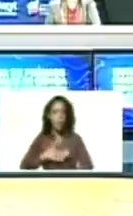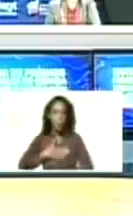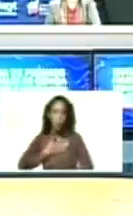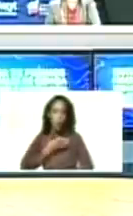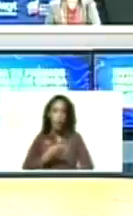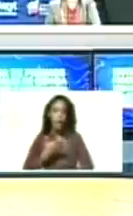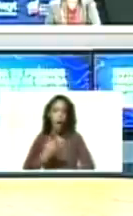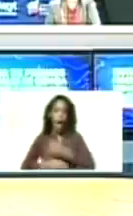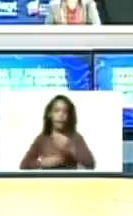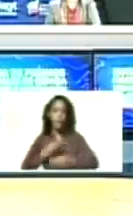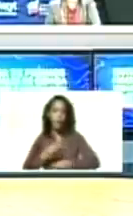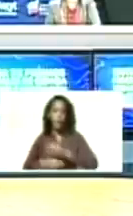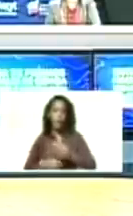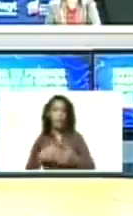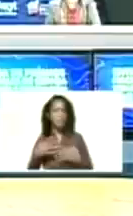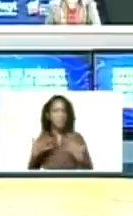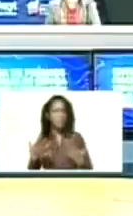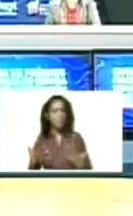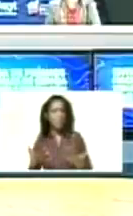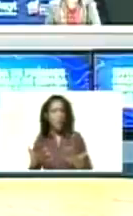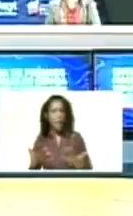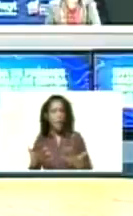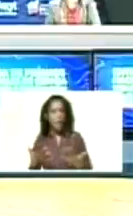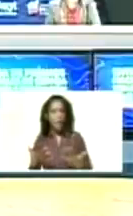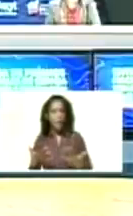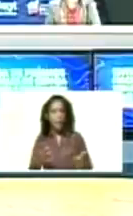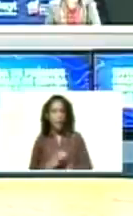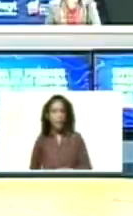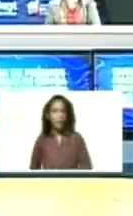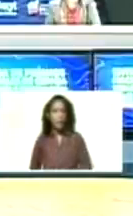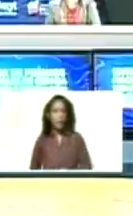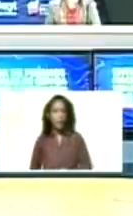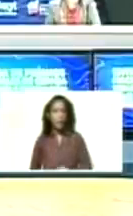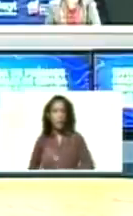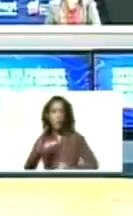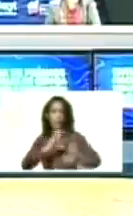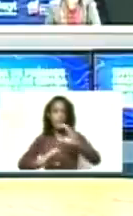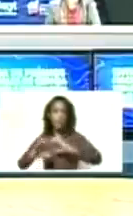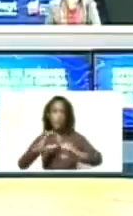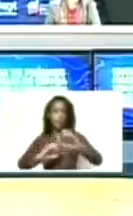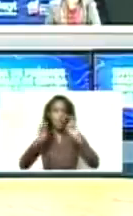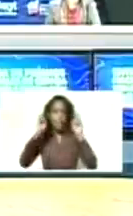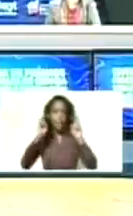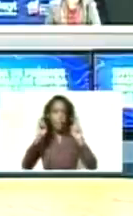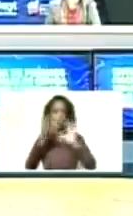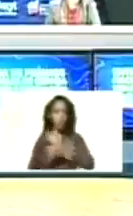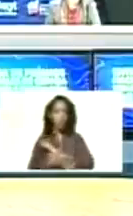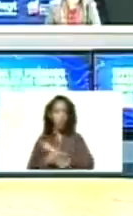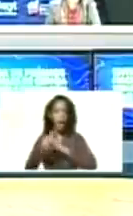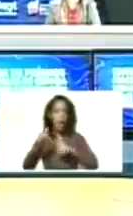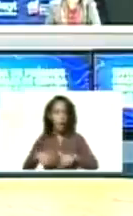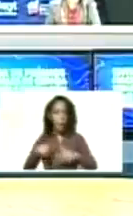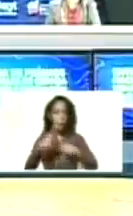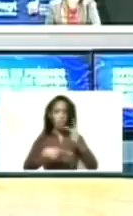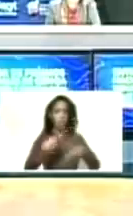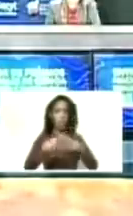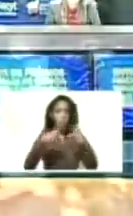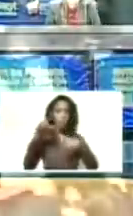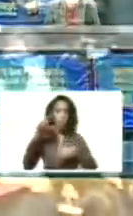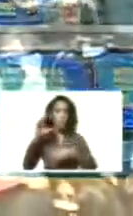de el hecho científico del país, del proceso científico del